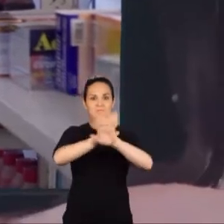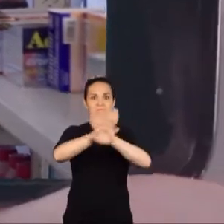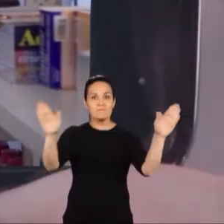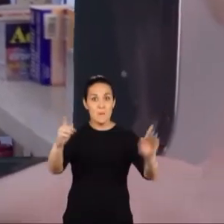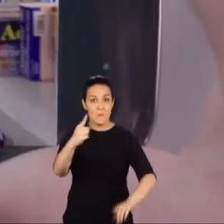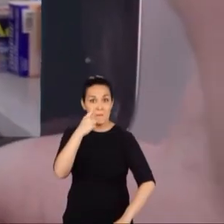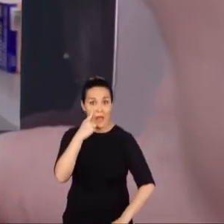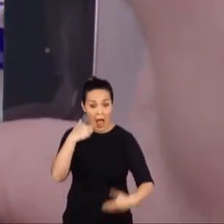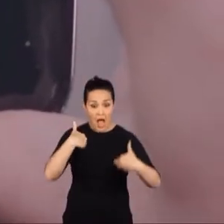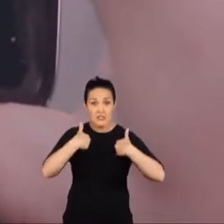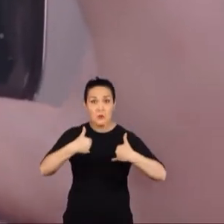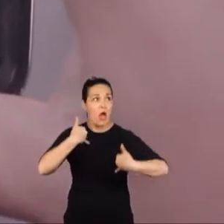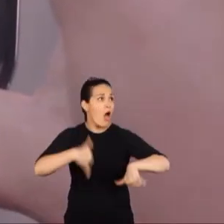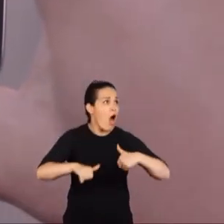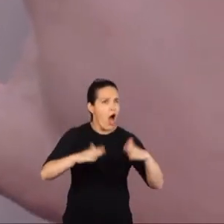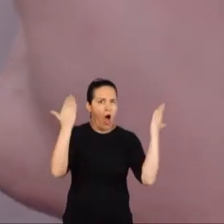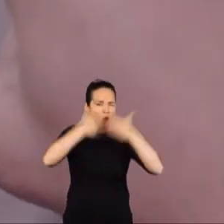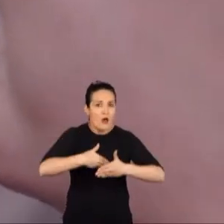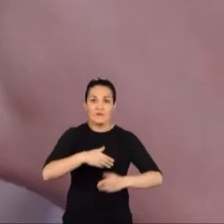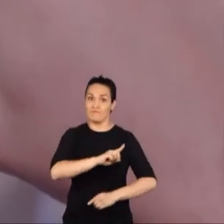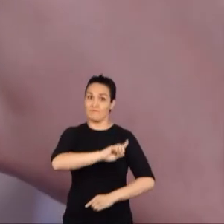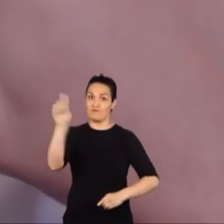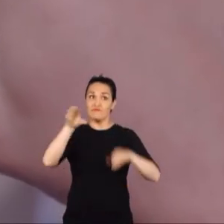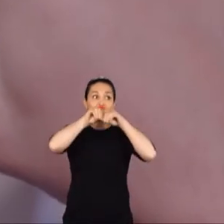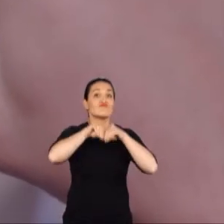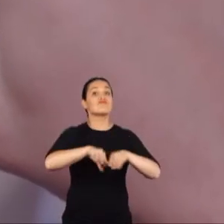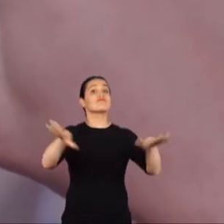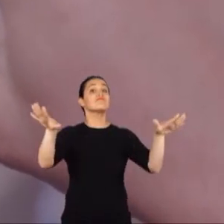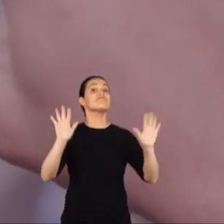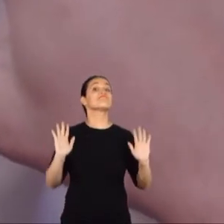¡Ey, pilas! Con la salud no se juega. Van para redes.